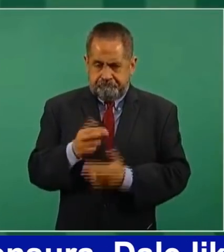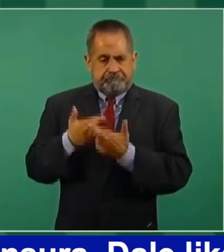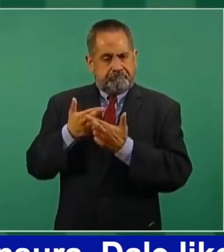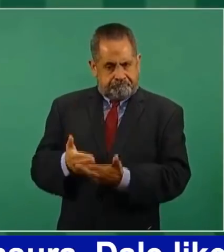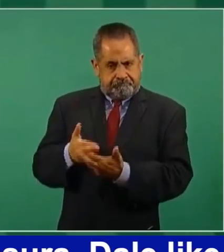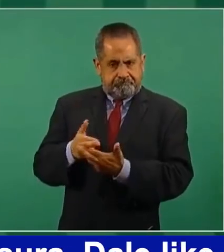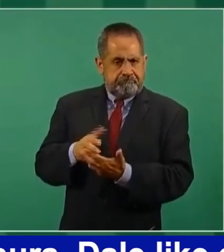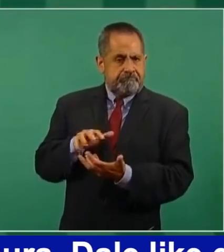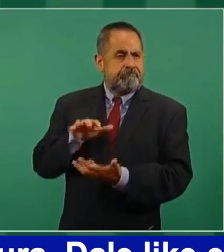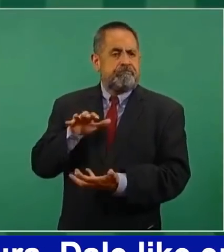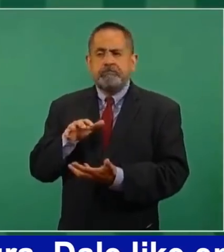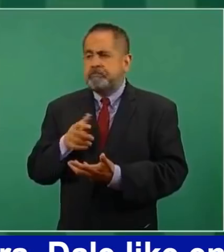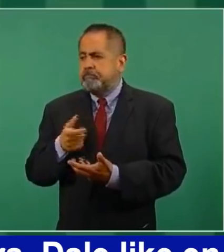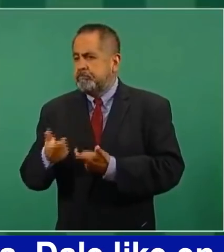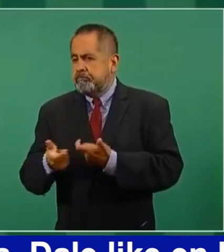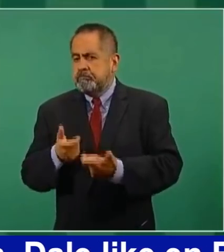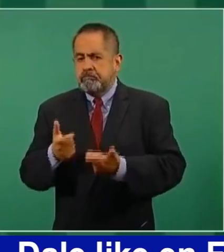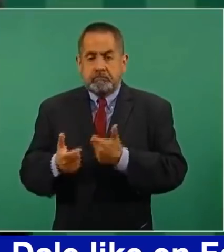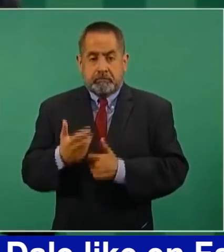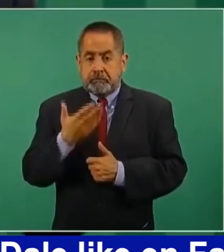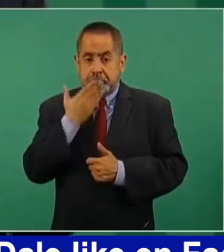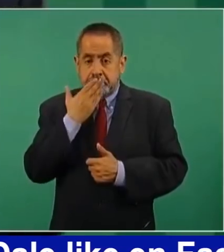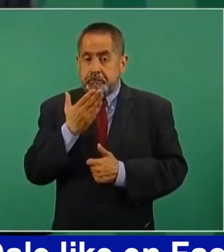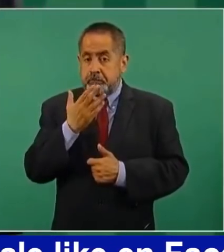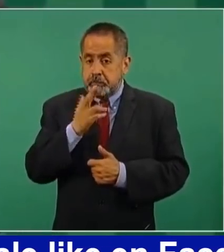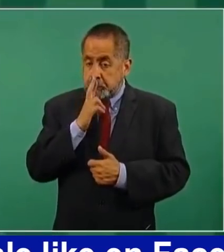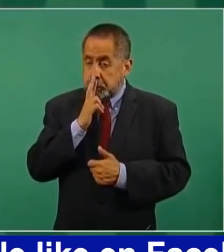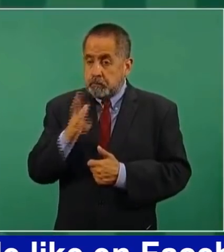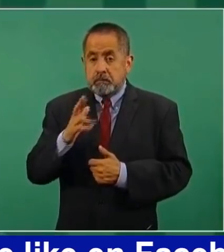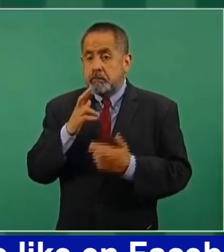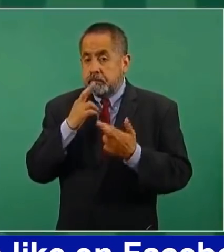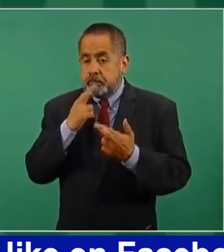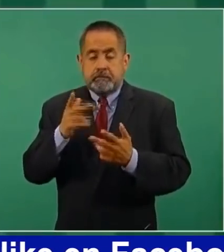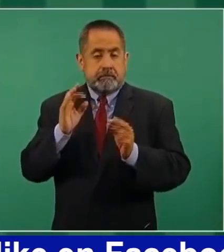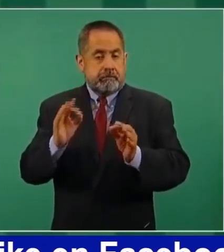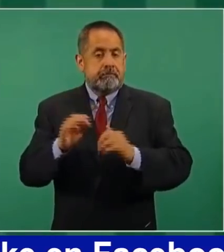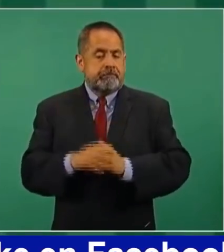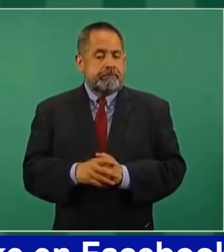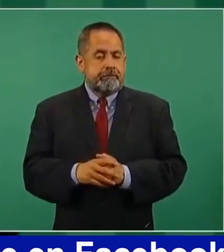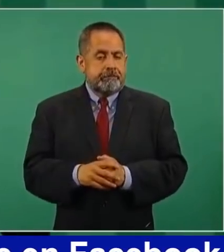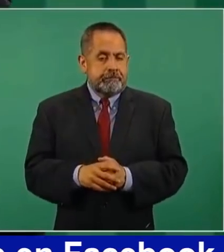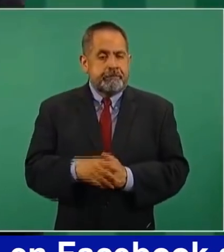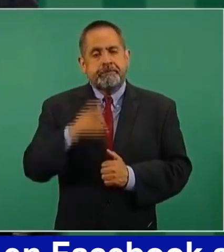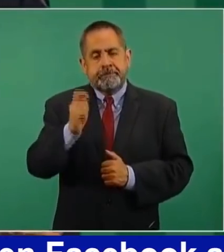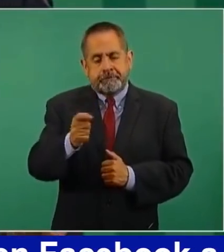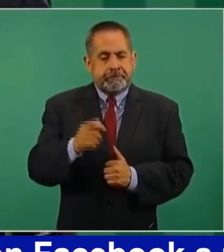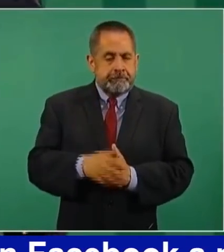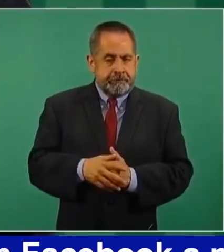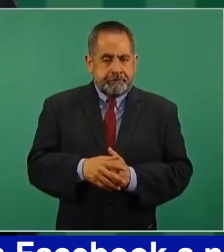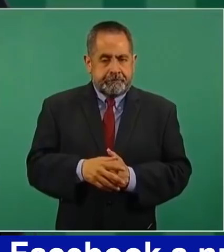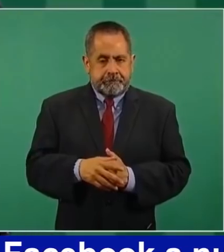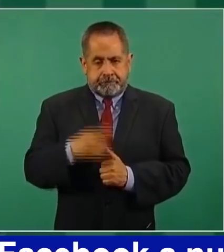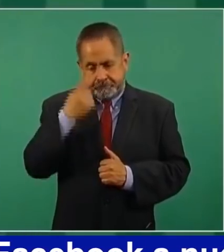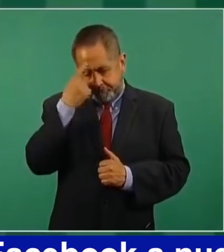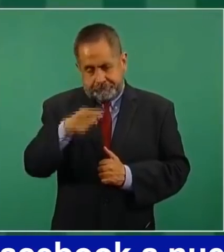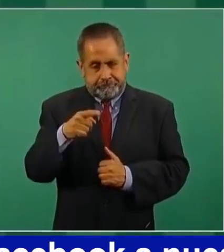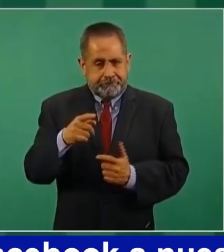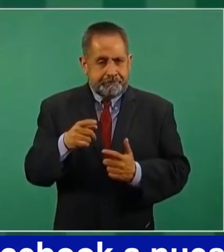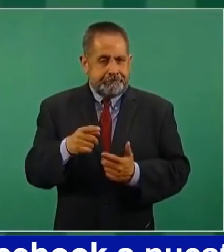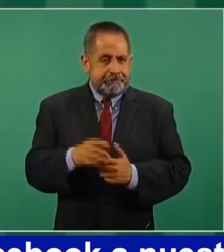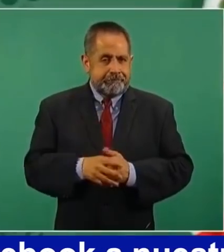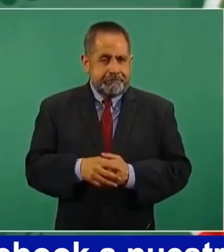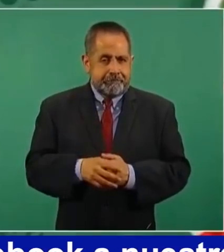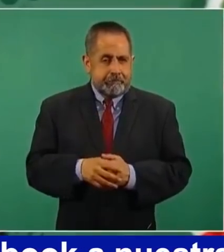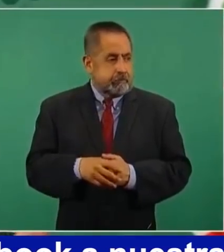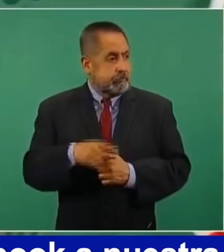Entonces, eso nos está dando resultados. Lo otro, que en vez de subsidiar